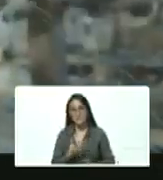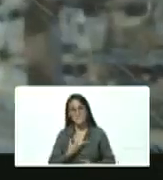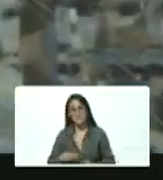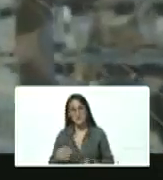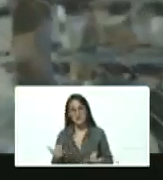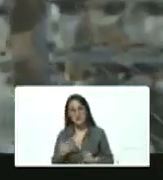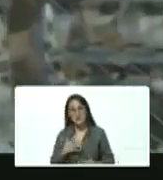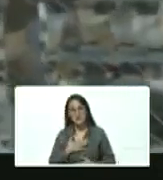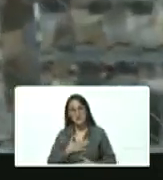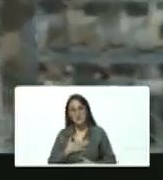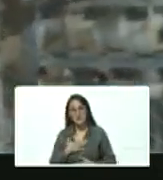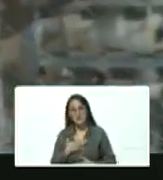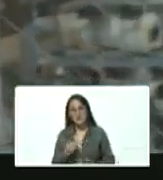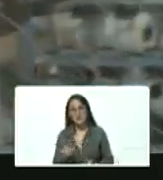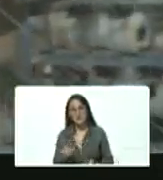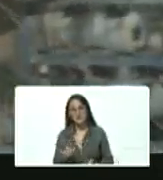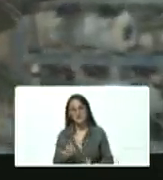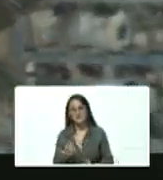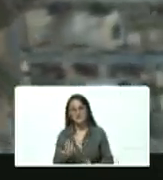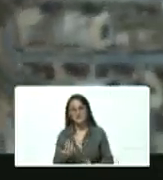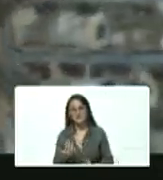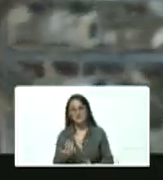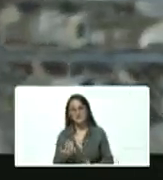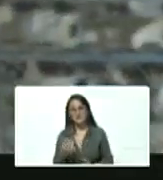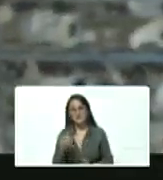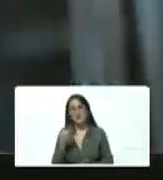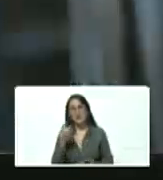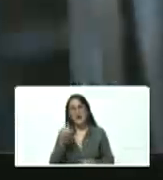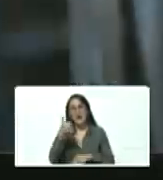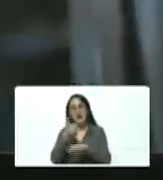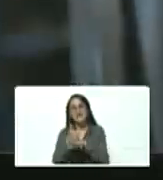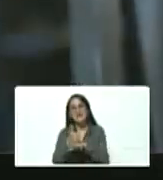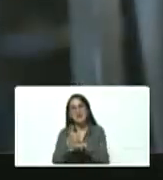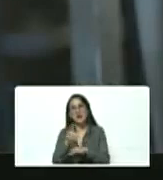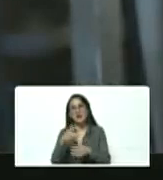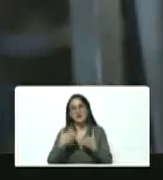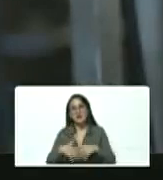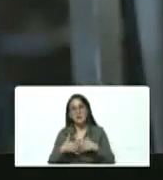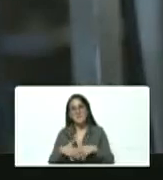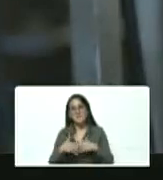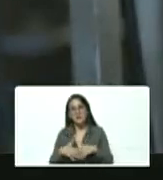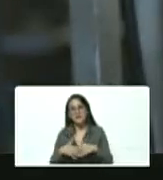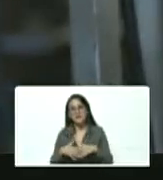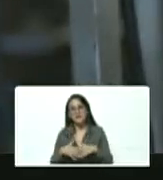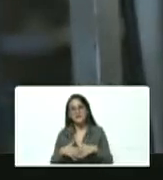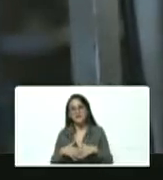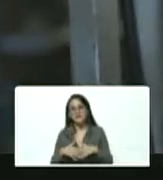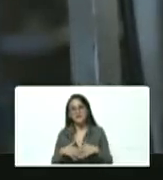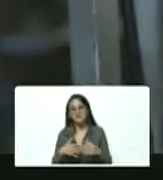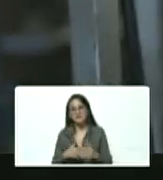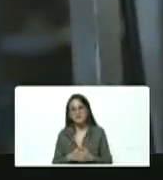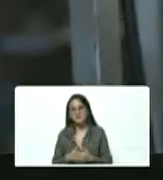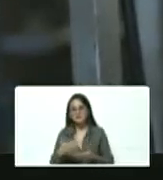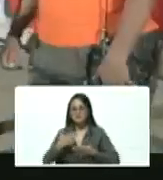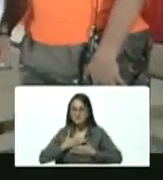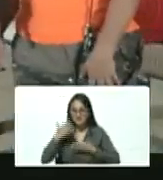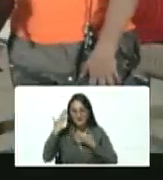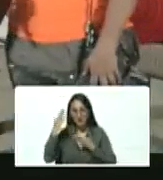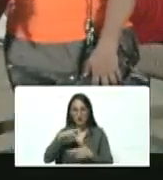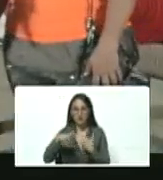yo quisiera pasarle a Armando Ortiz, que es el jefe de planta. Bueno, presidente, un cordial saludo